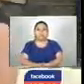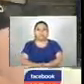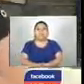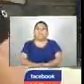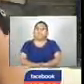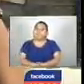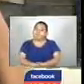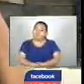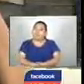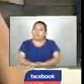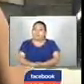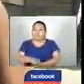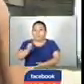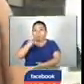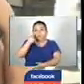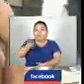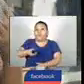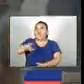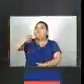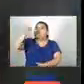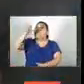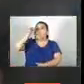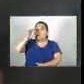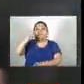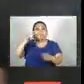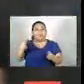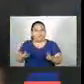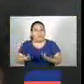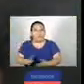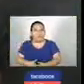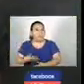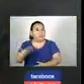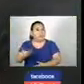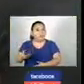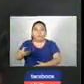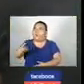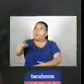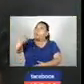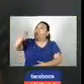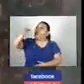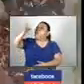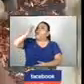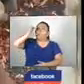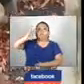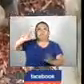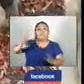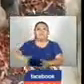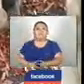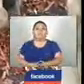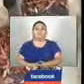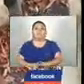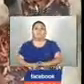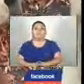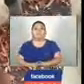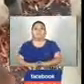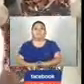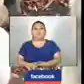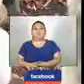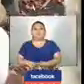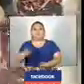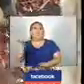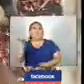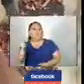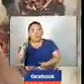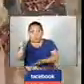sí, me consta que le gustó porque en cuestión de minutos, el vaso quedó vacío. ¿Cuánto vale?